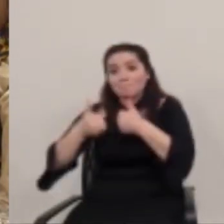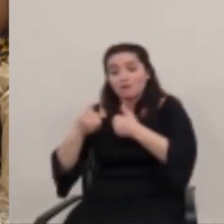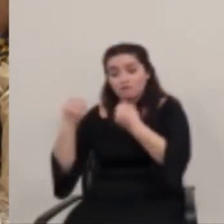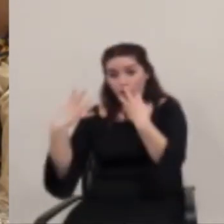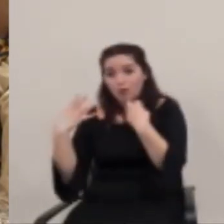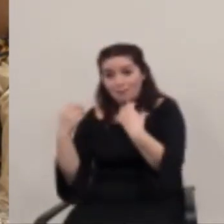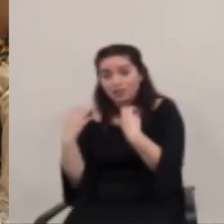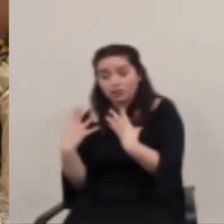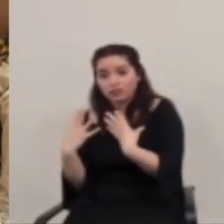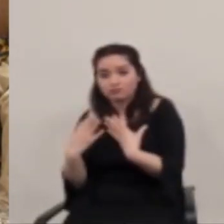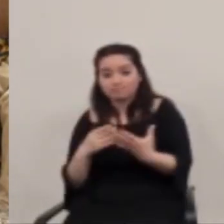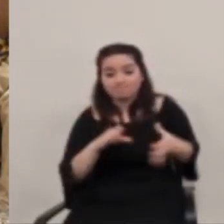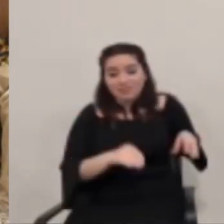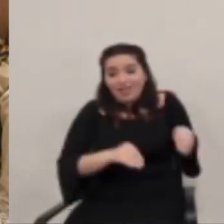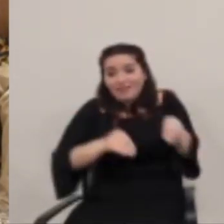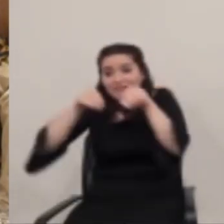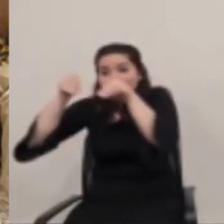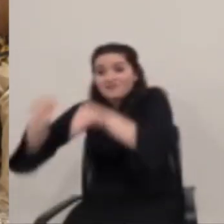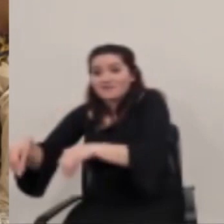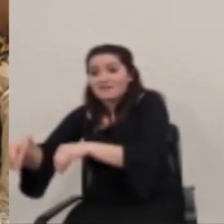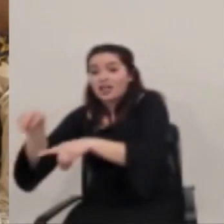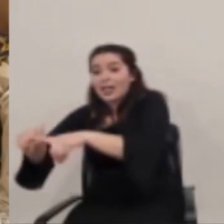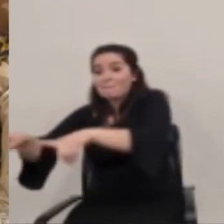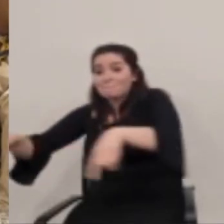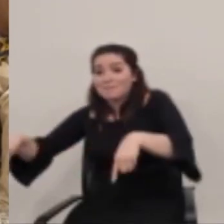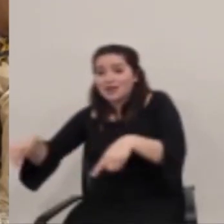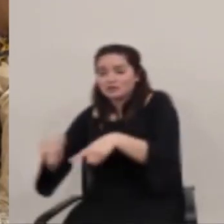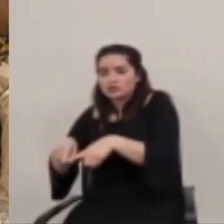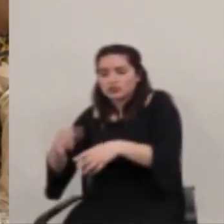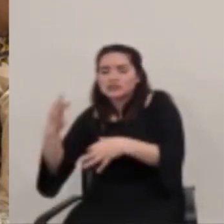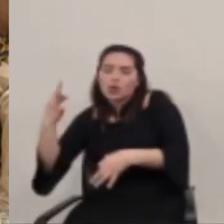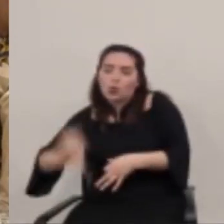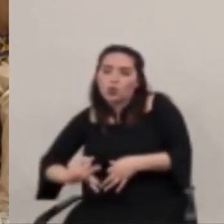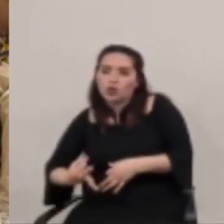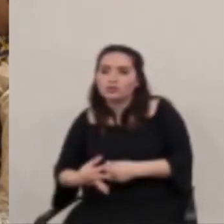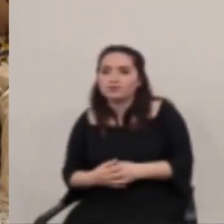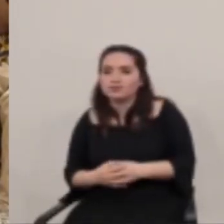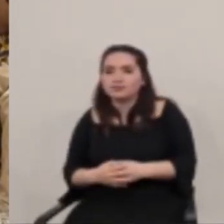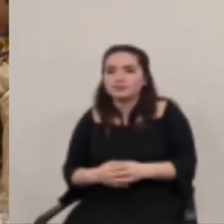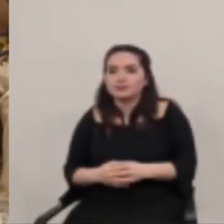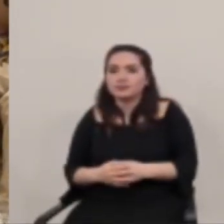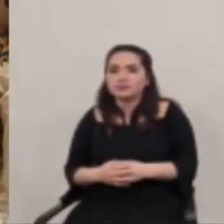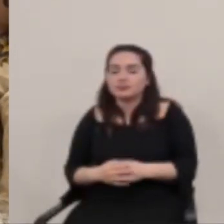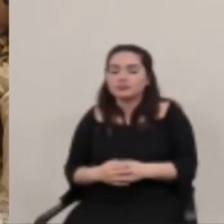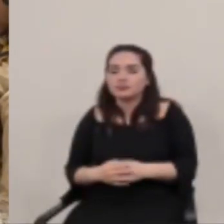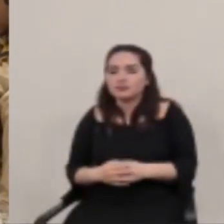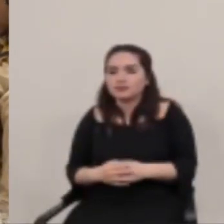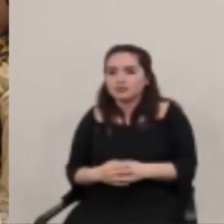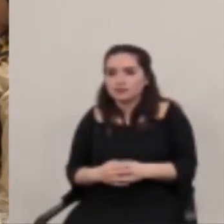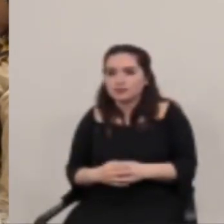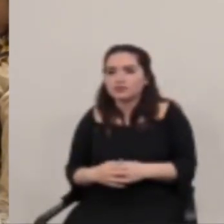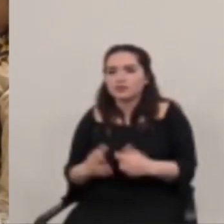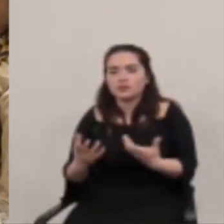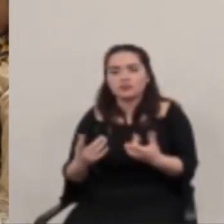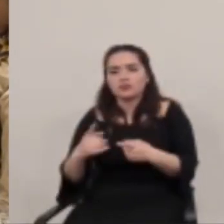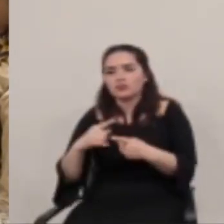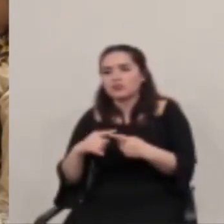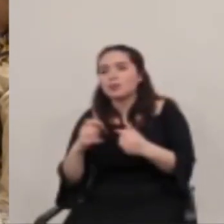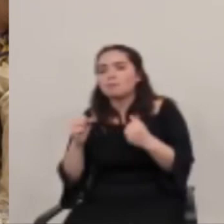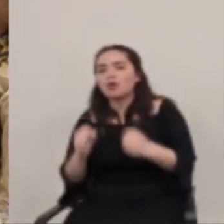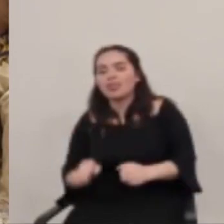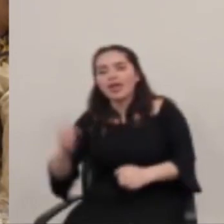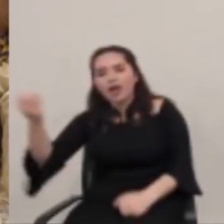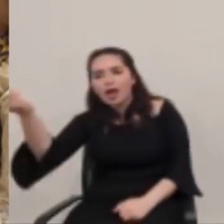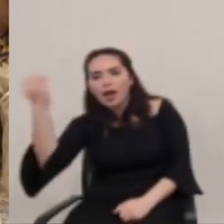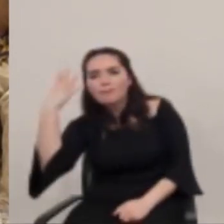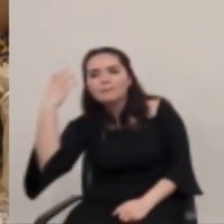llevarlas directamente a un espacio de una manera segura en que sea ganar-ganar. Yo gano poder aprender